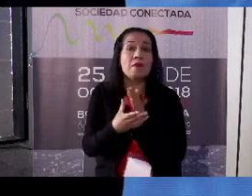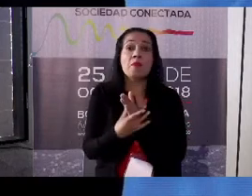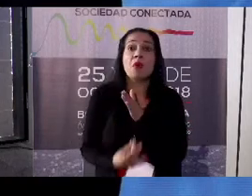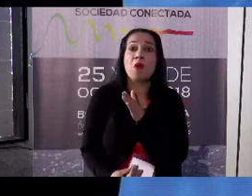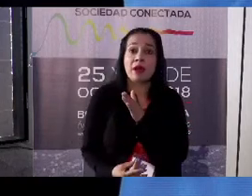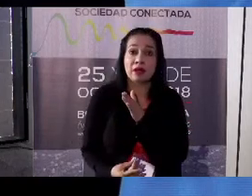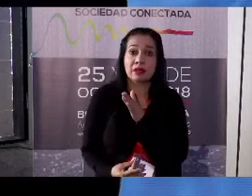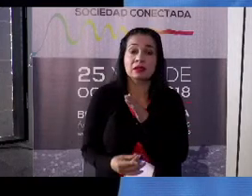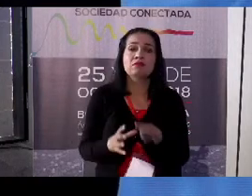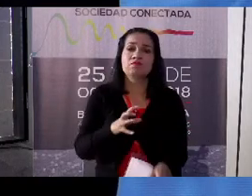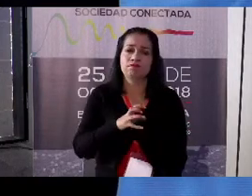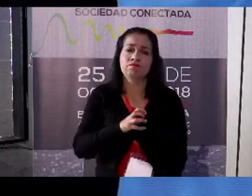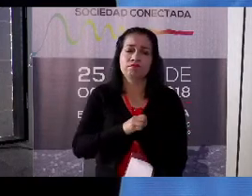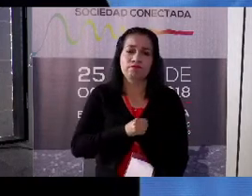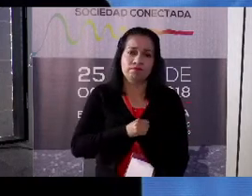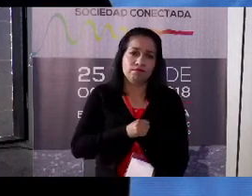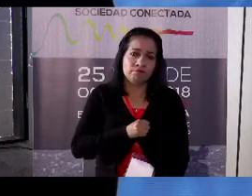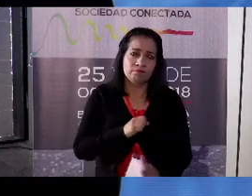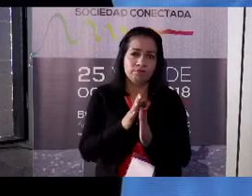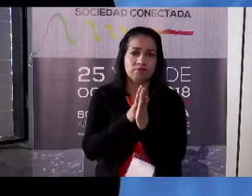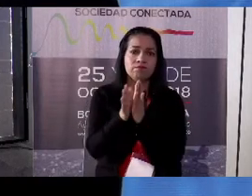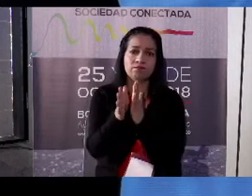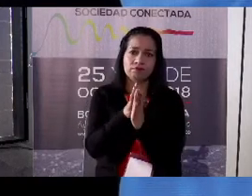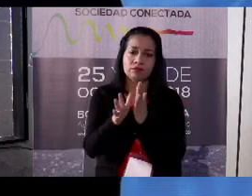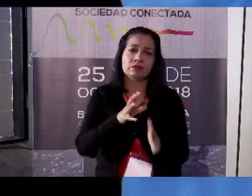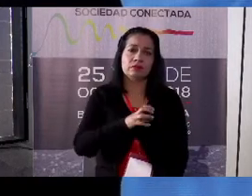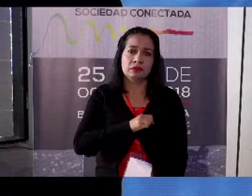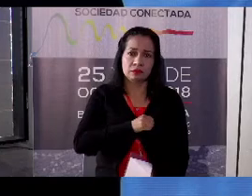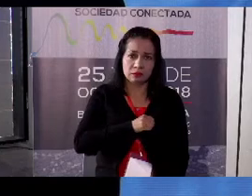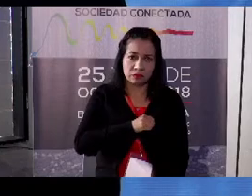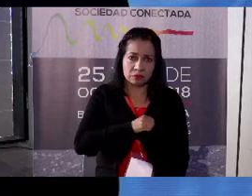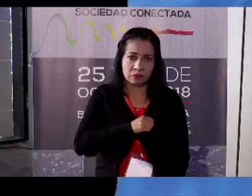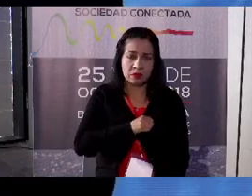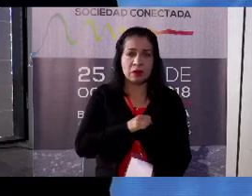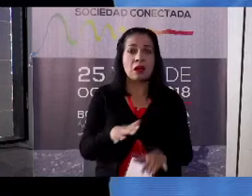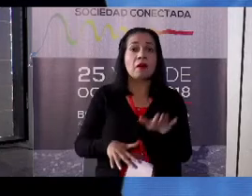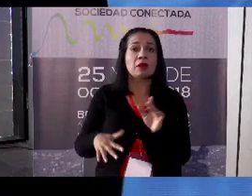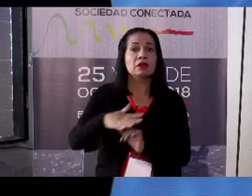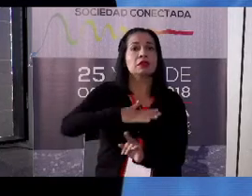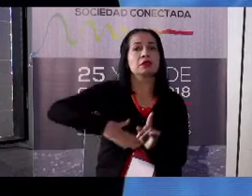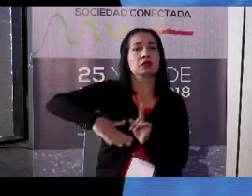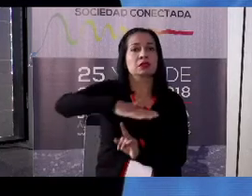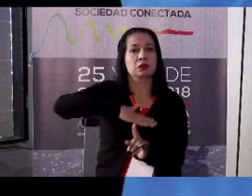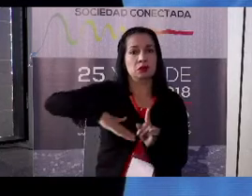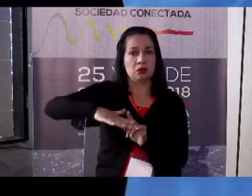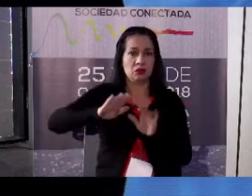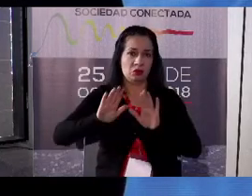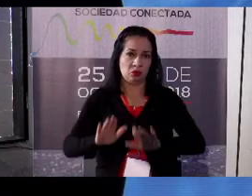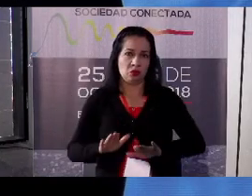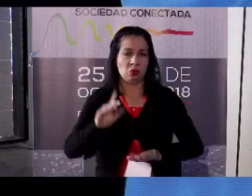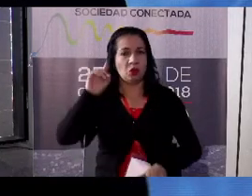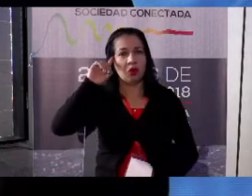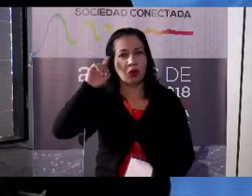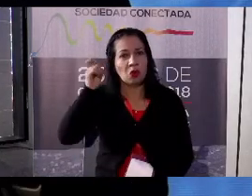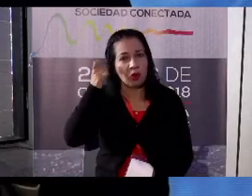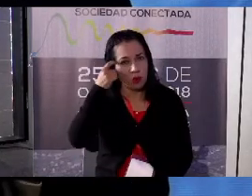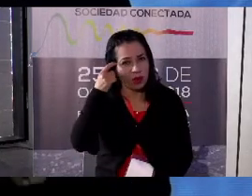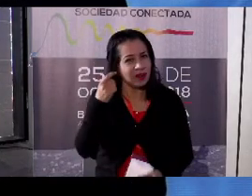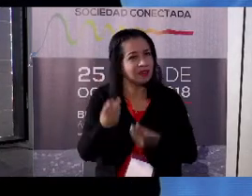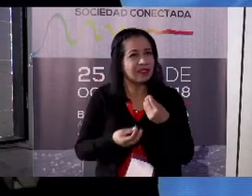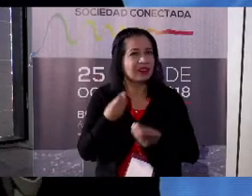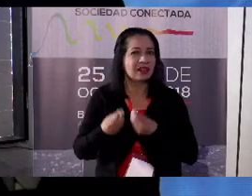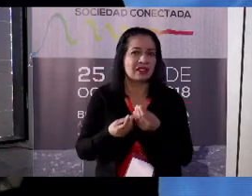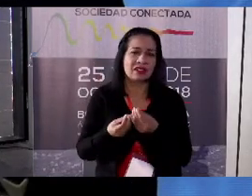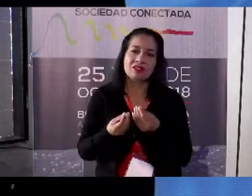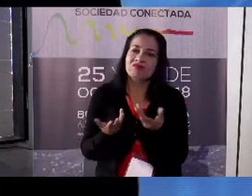triste decirlo es triste comentarlo pero se han dado situaciones en que los gobiernos eh han